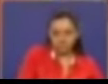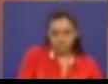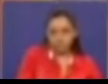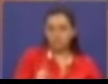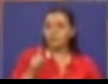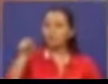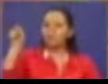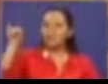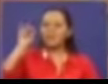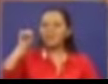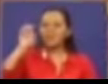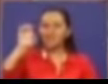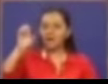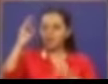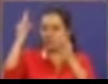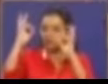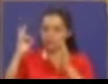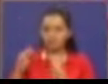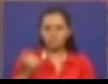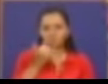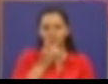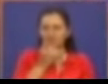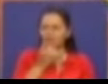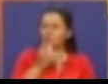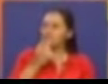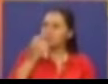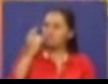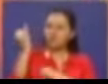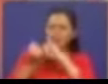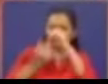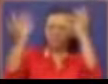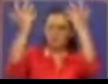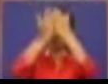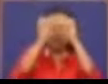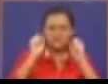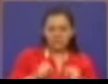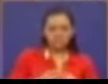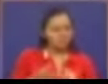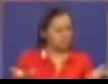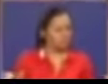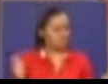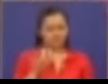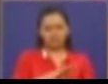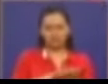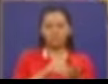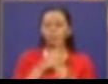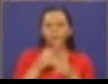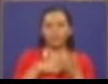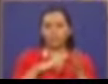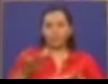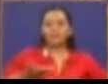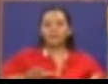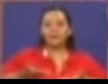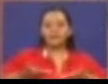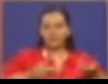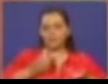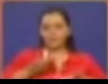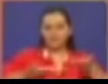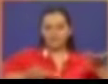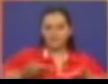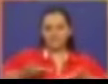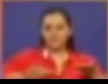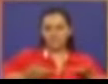ley, los compañeros del mercado, de la tiendita del barrio, pueden tener en lugar del RUC, el RICE, el